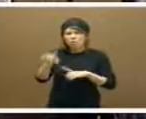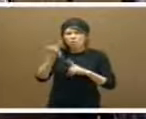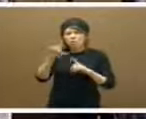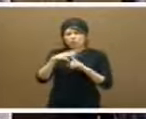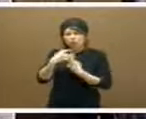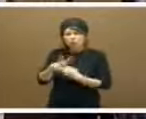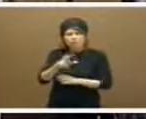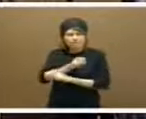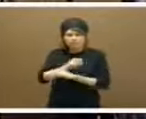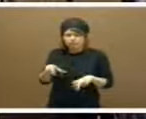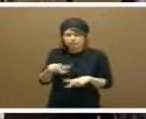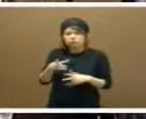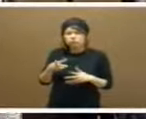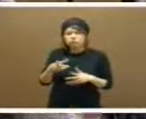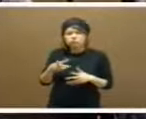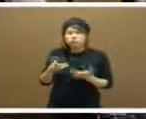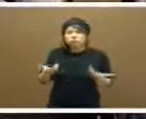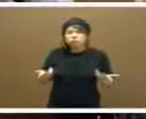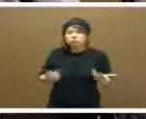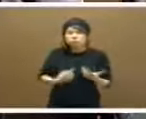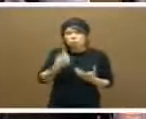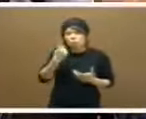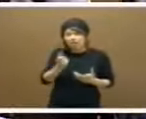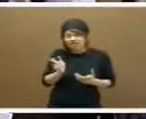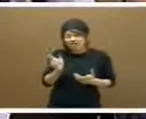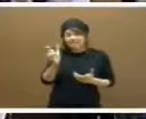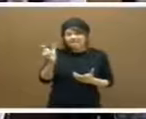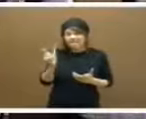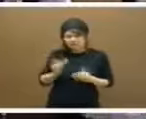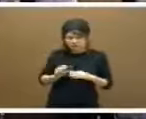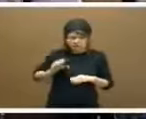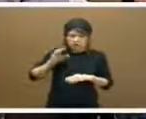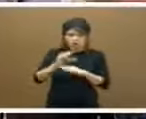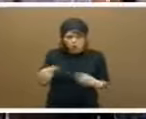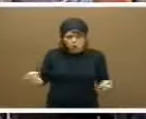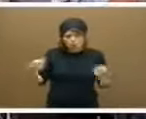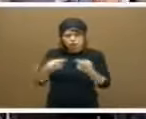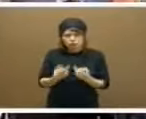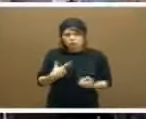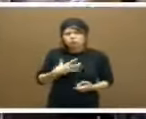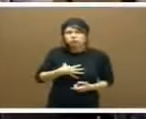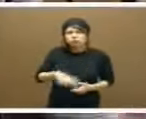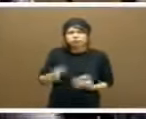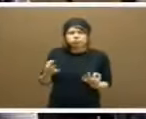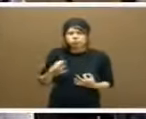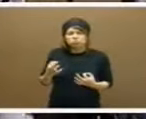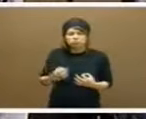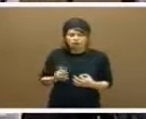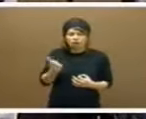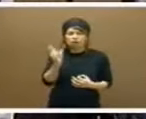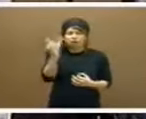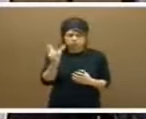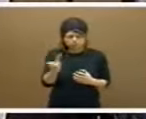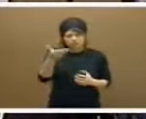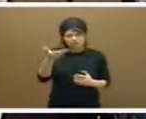comunidades. Lo cierto es que por una pequeña cantidad que hay que poner para cofinanciar, perdemos la posibilidad de gastar cantidades importantes.